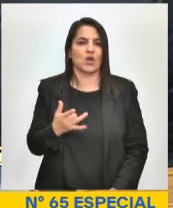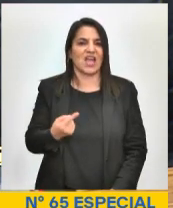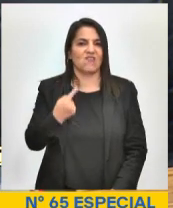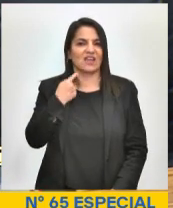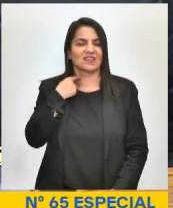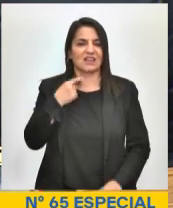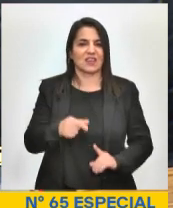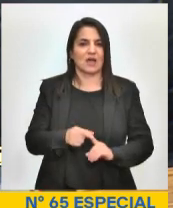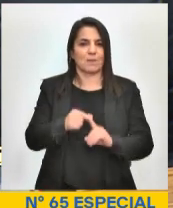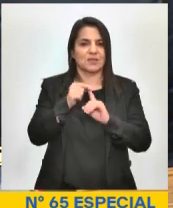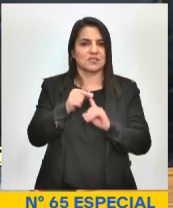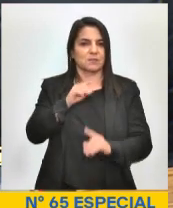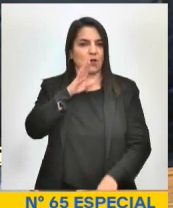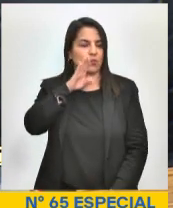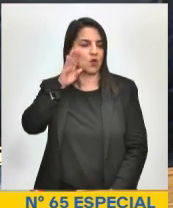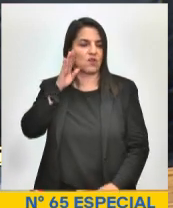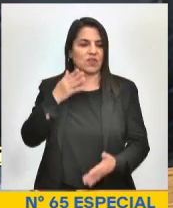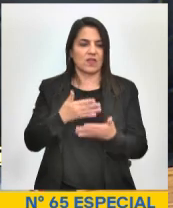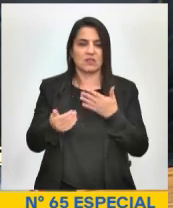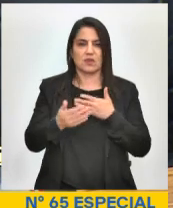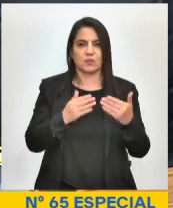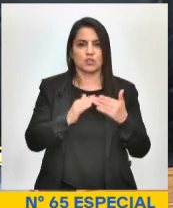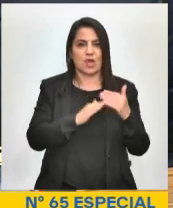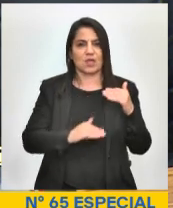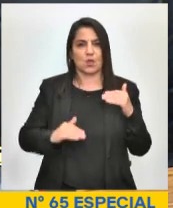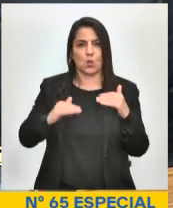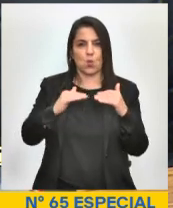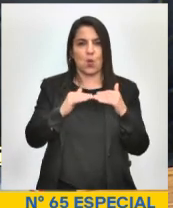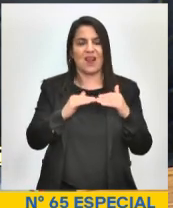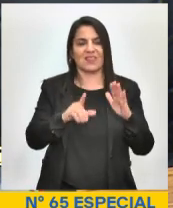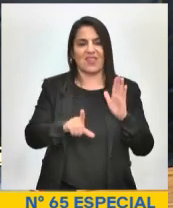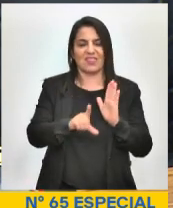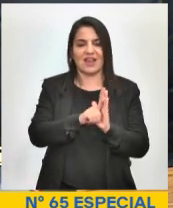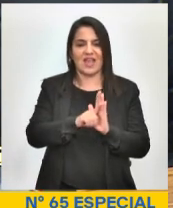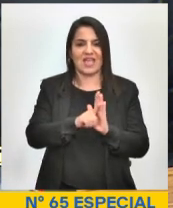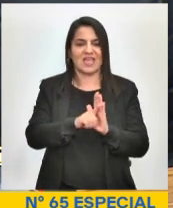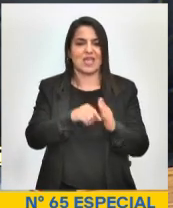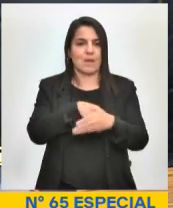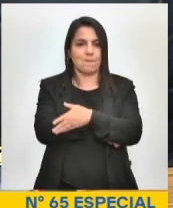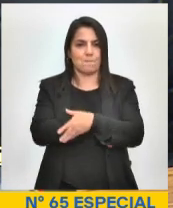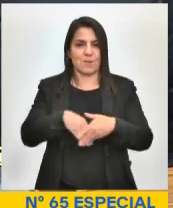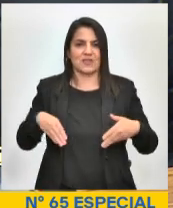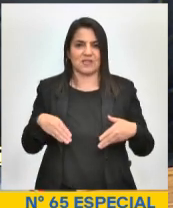probidad, transparencia, igualdad ante la ley, imparcialidad e integridad de la función